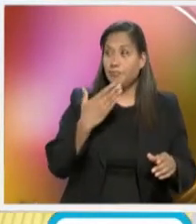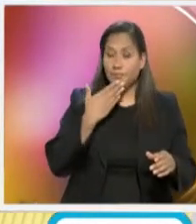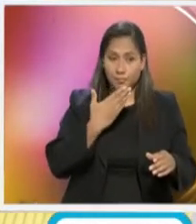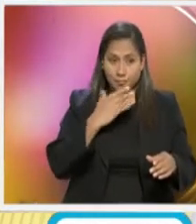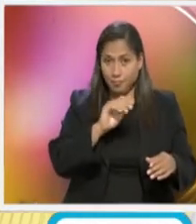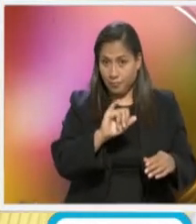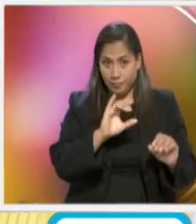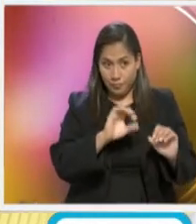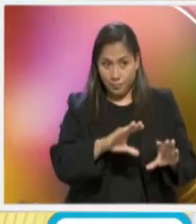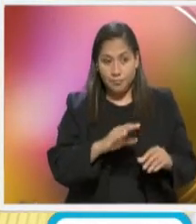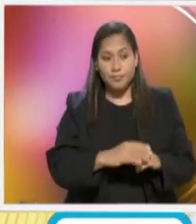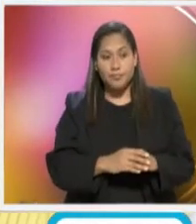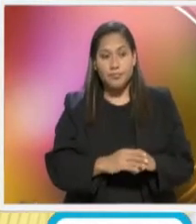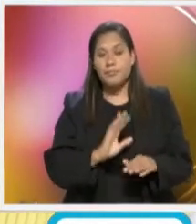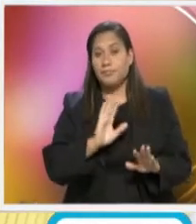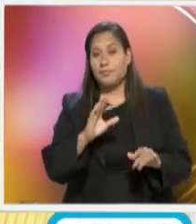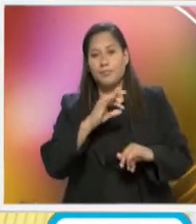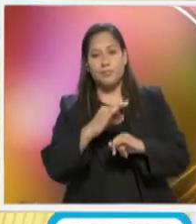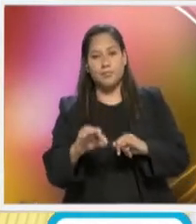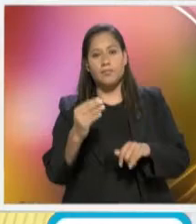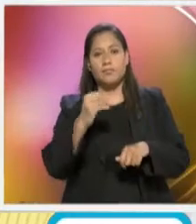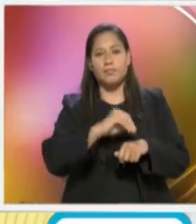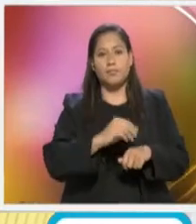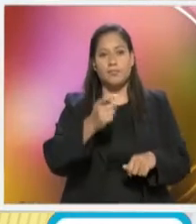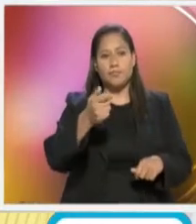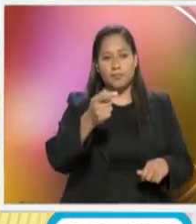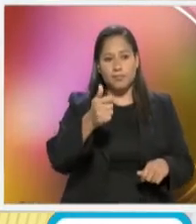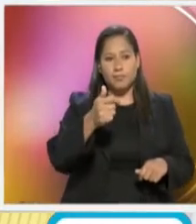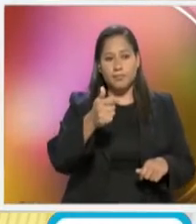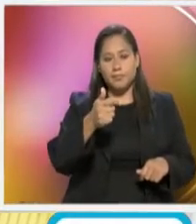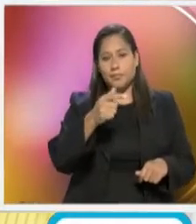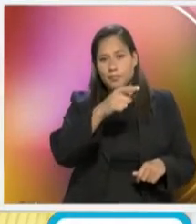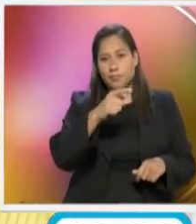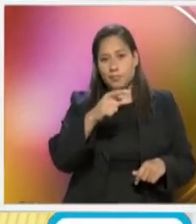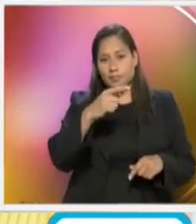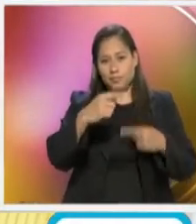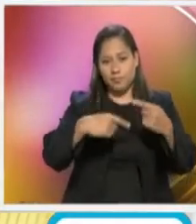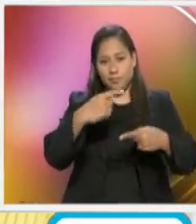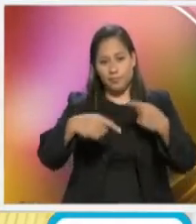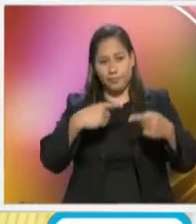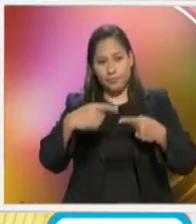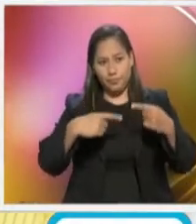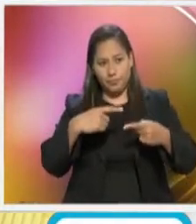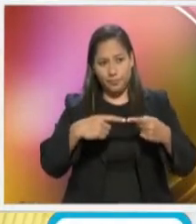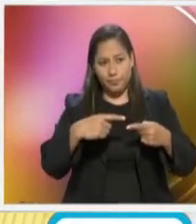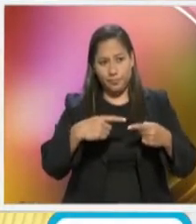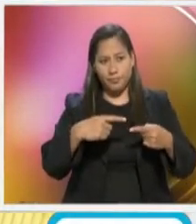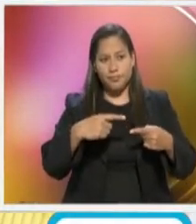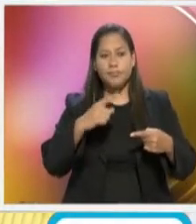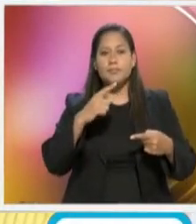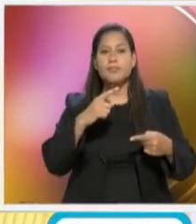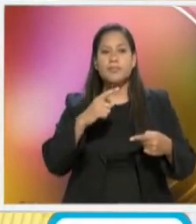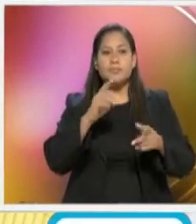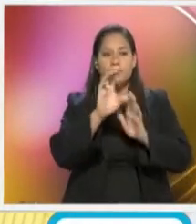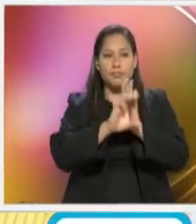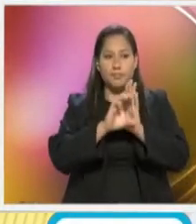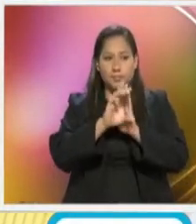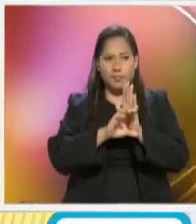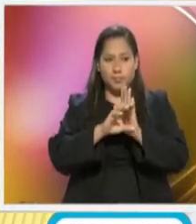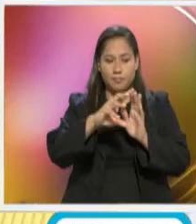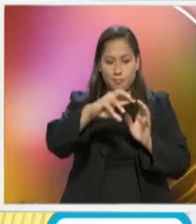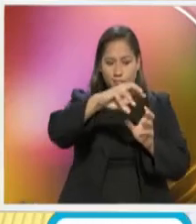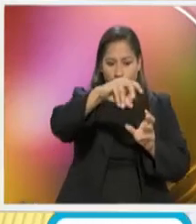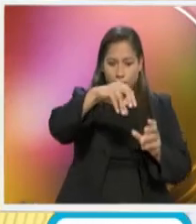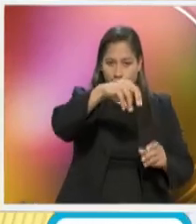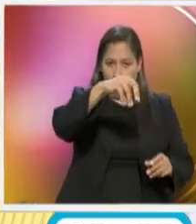lo dejamos así, le ponemos, y al final le ponemos ahí un pequeño rollito de... Vamos a ponerlo así medio. Ah, mira